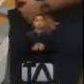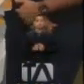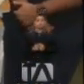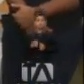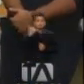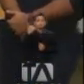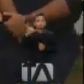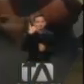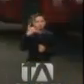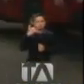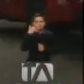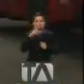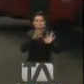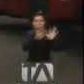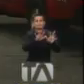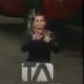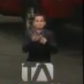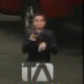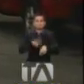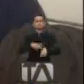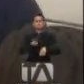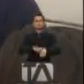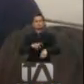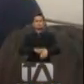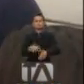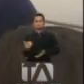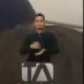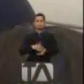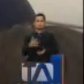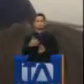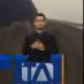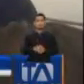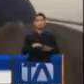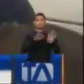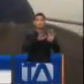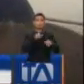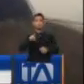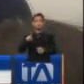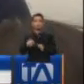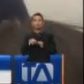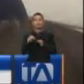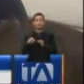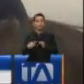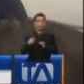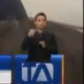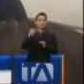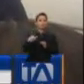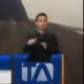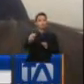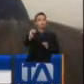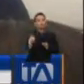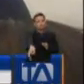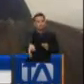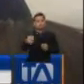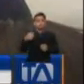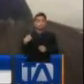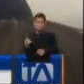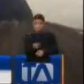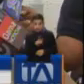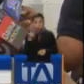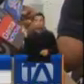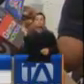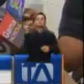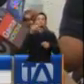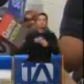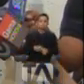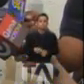en 17 ocasiones nunca se hizo presente. El EQ911 nos daba largas. Tuvimos que nosotros acercarnos al retén de la